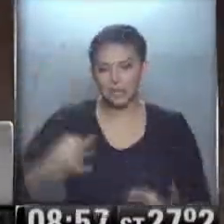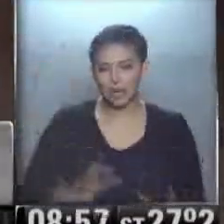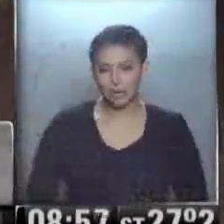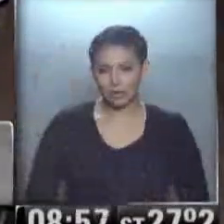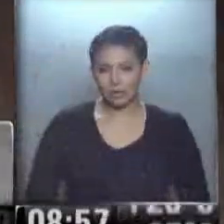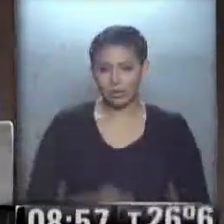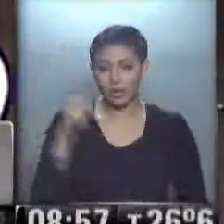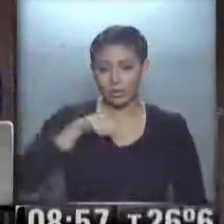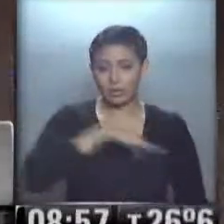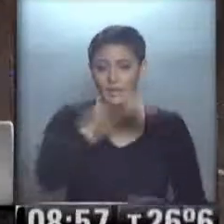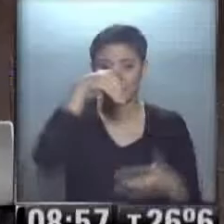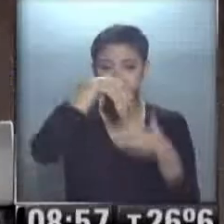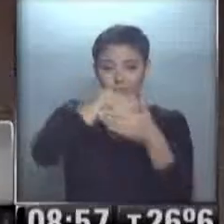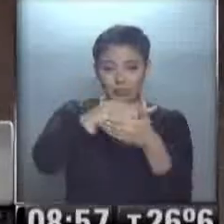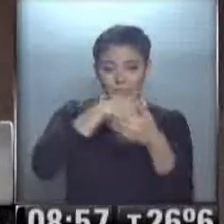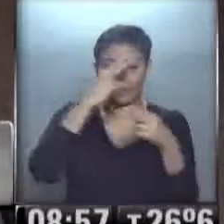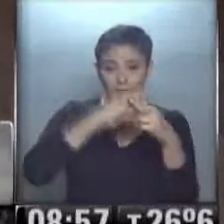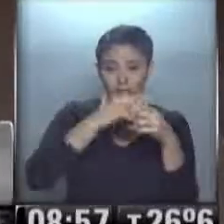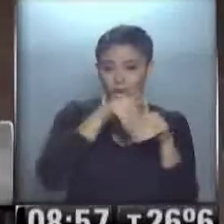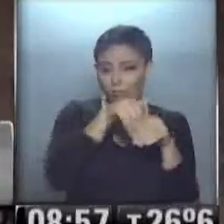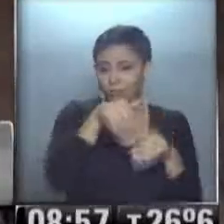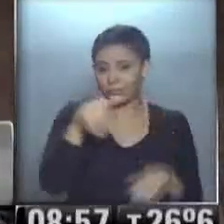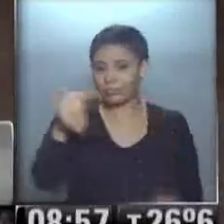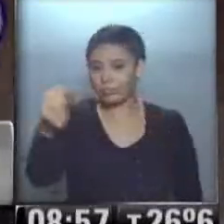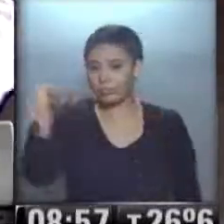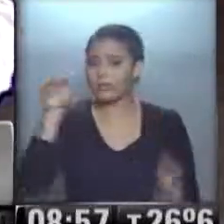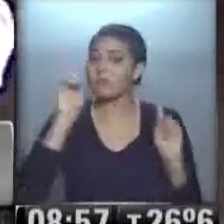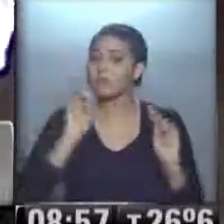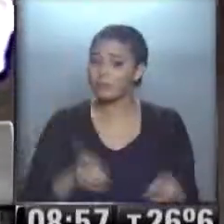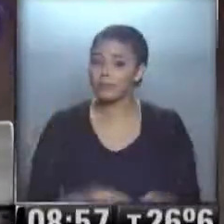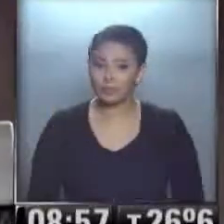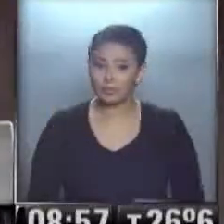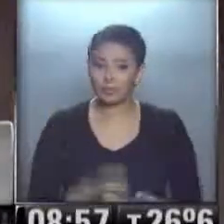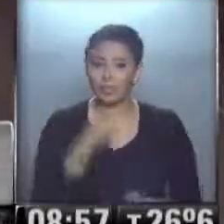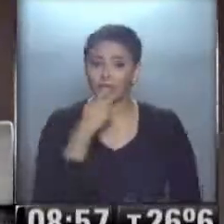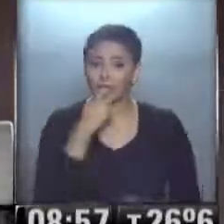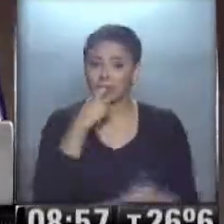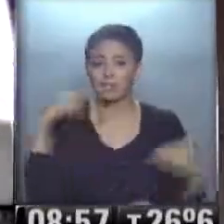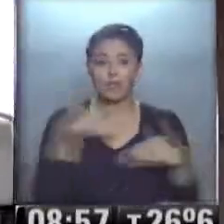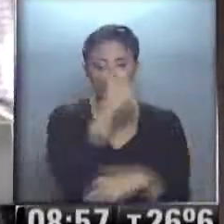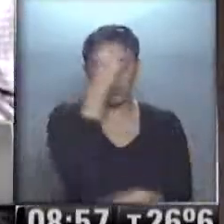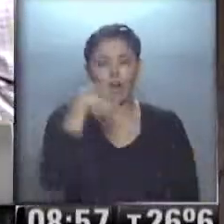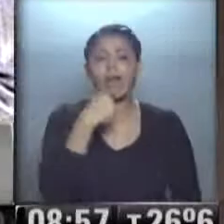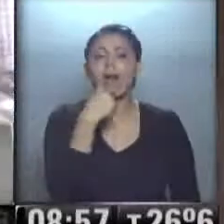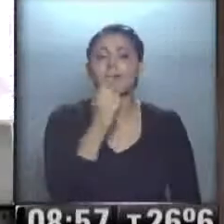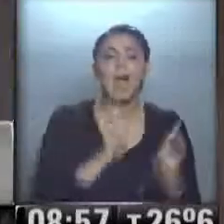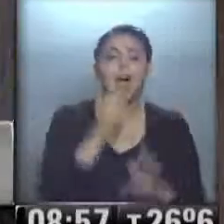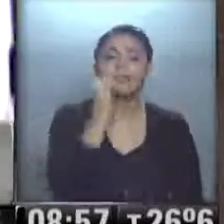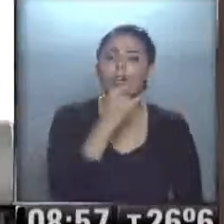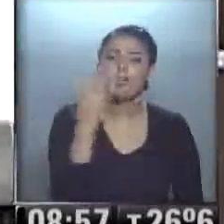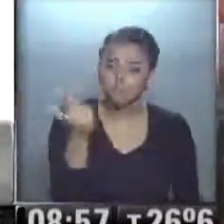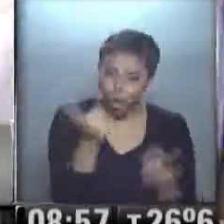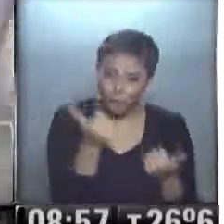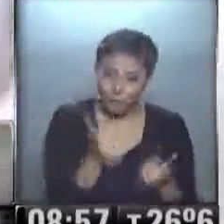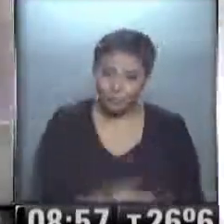en la salida de los micros y en la circulación de los chóferes vamos a ver algún testimonio de cómo le va